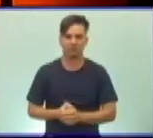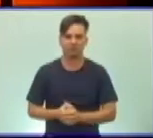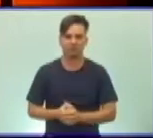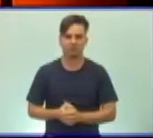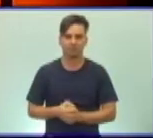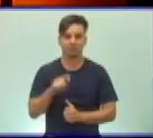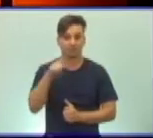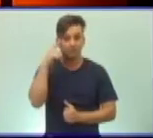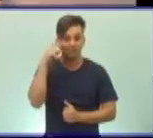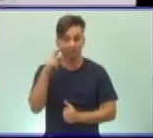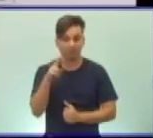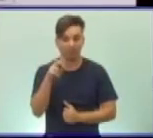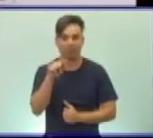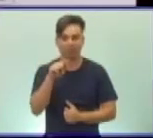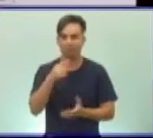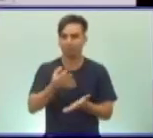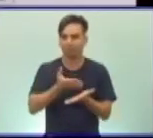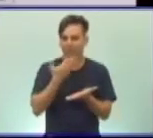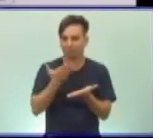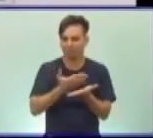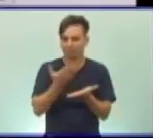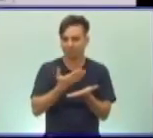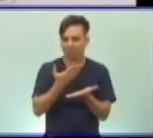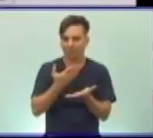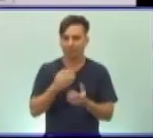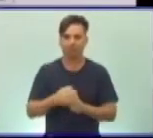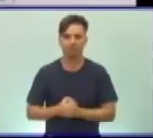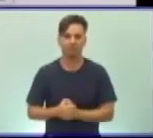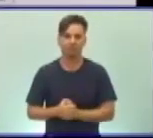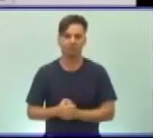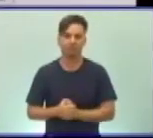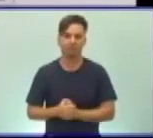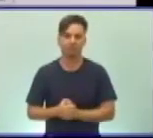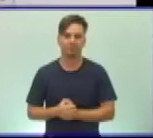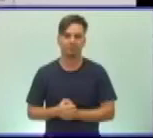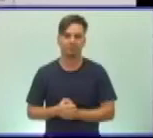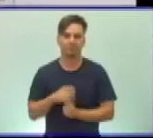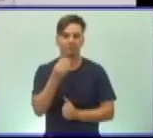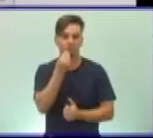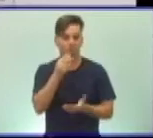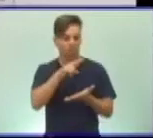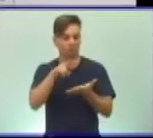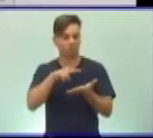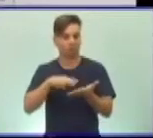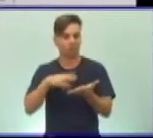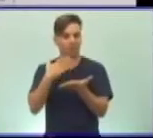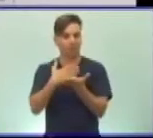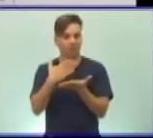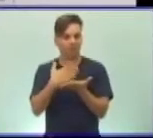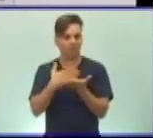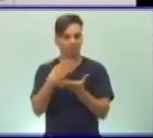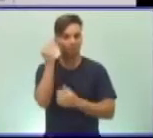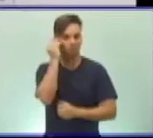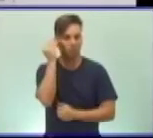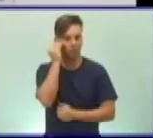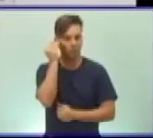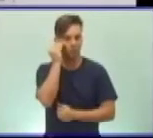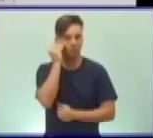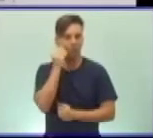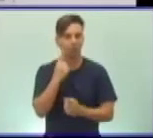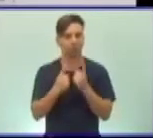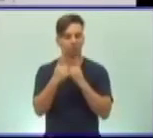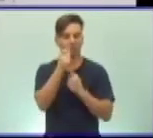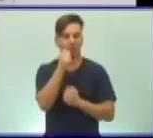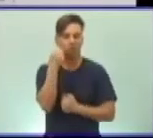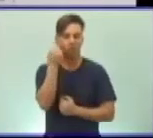tienes también en tu libro de texto. Puedes guiarte para entonces estudiar estos conocimientos si aún te queda